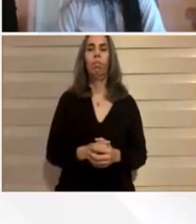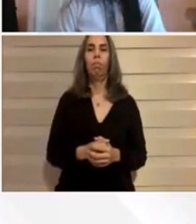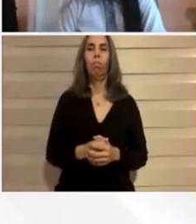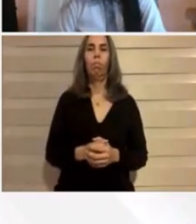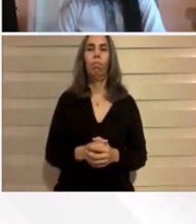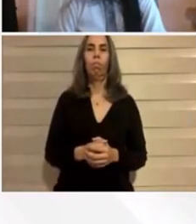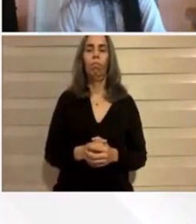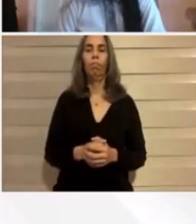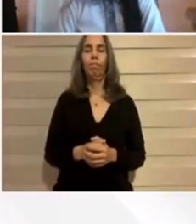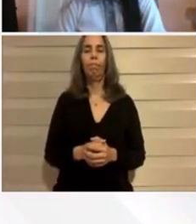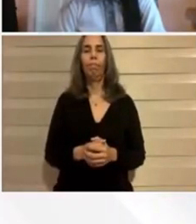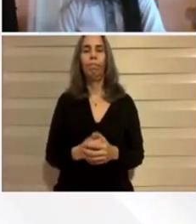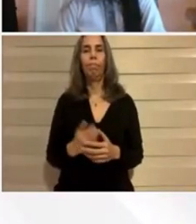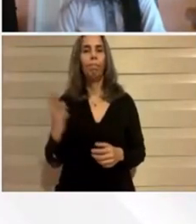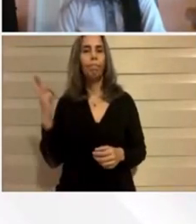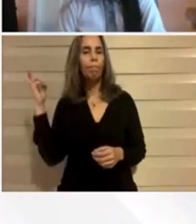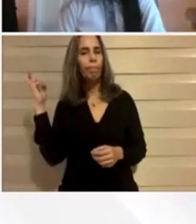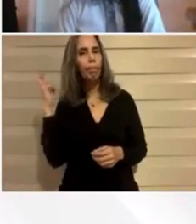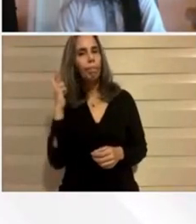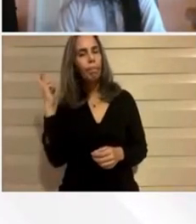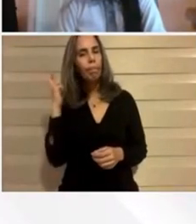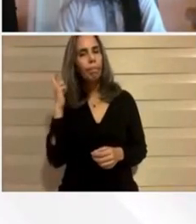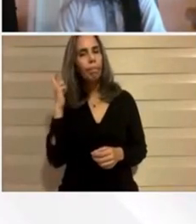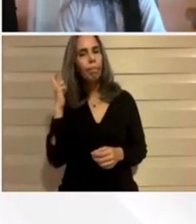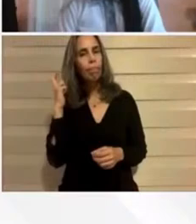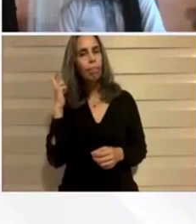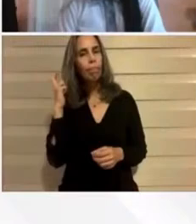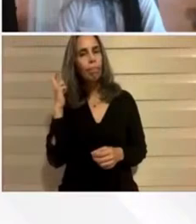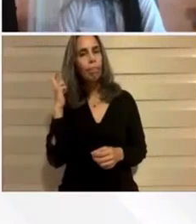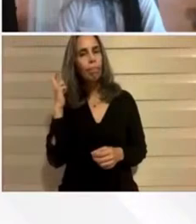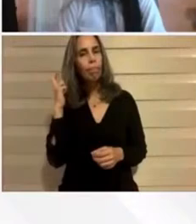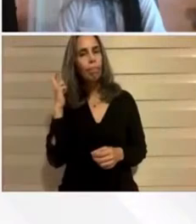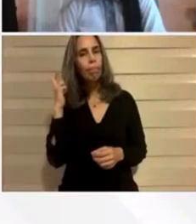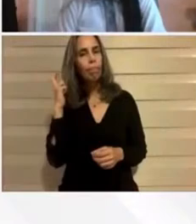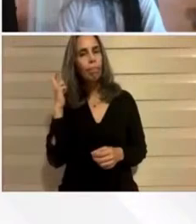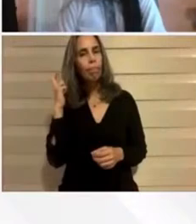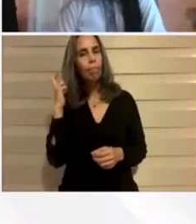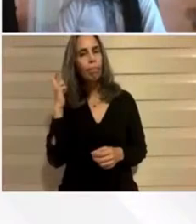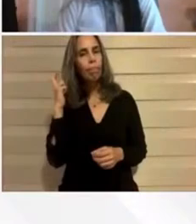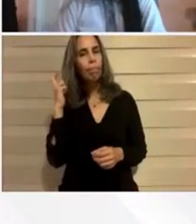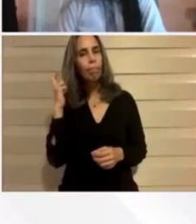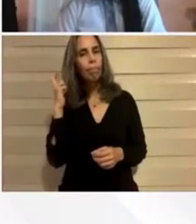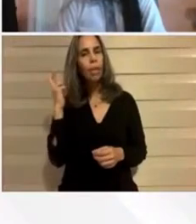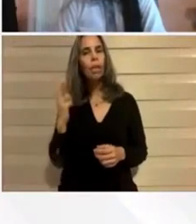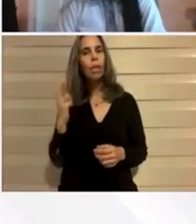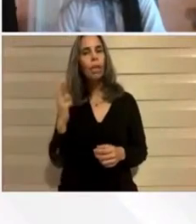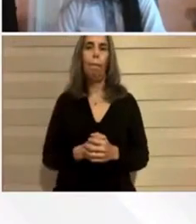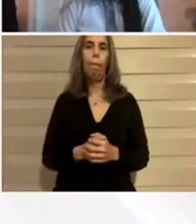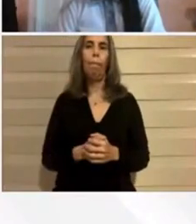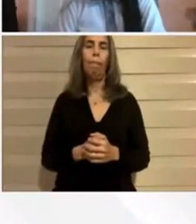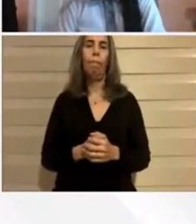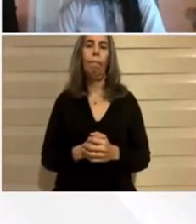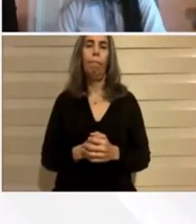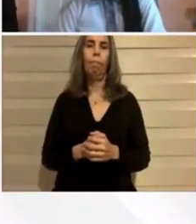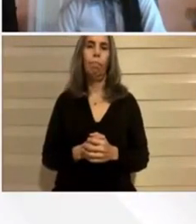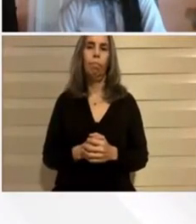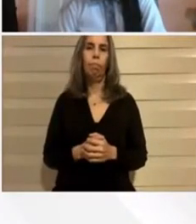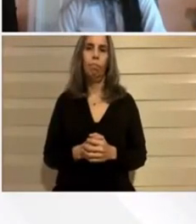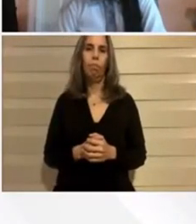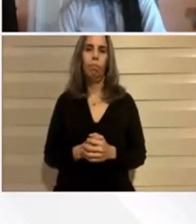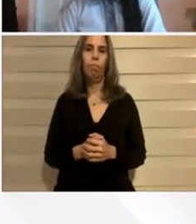Sueñen, nunca traicionen sus sueños y convénzanse de que son ustedes mismas quienes pueden